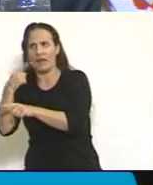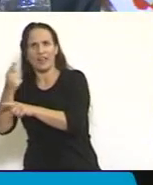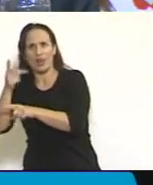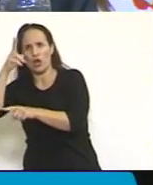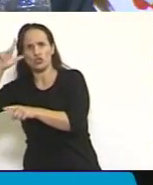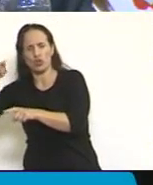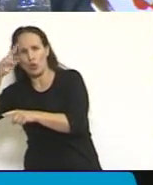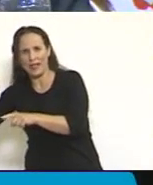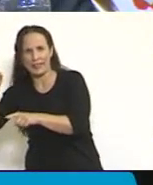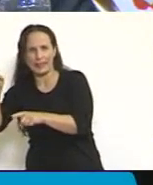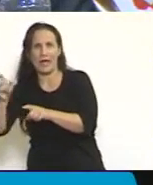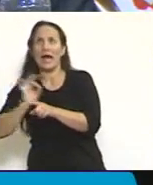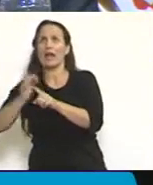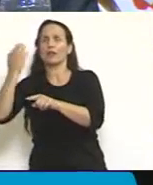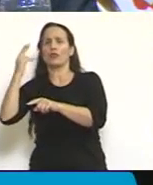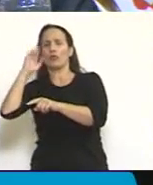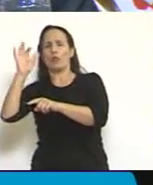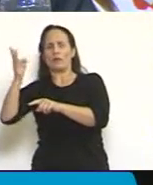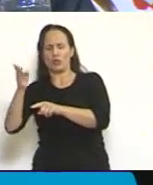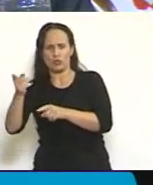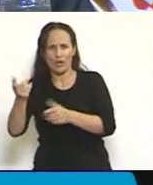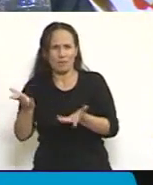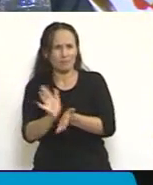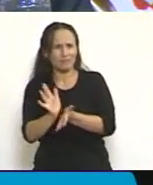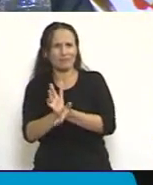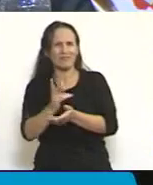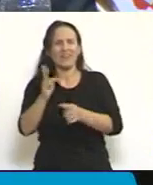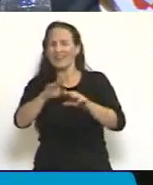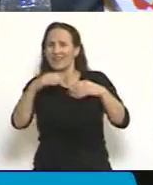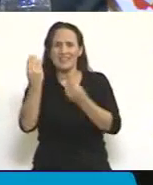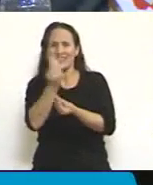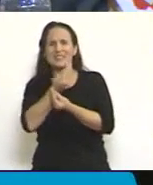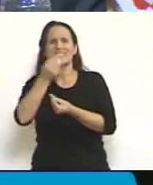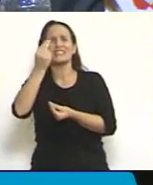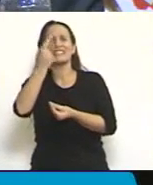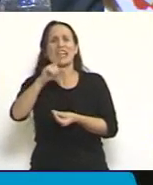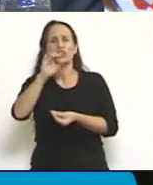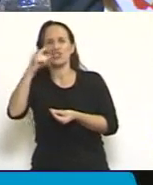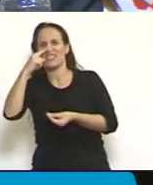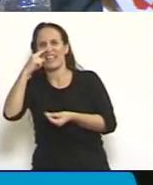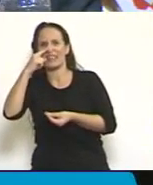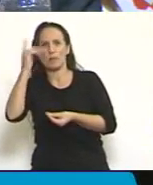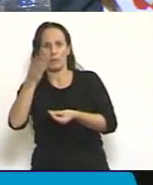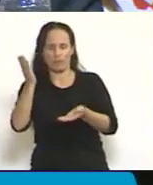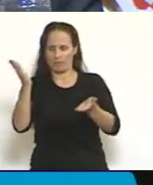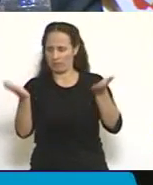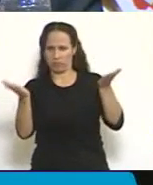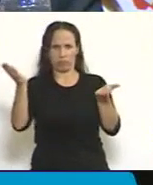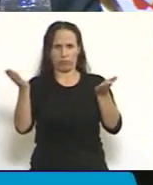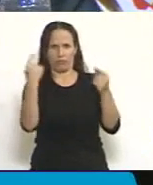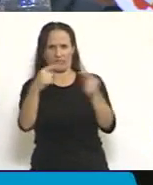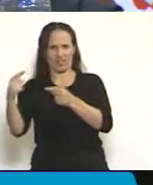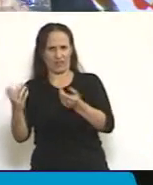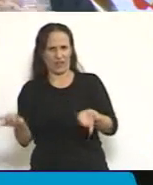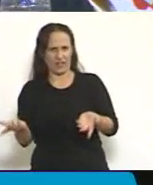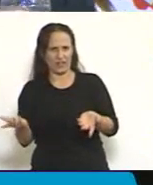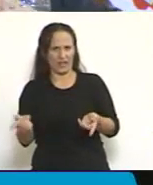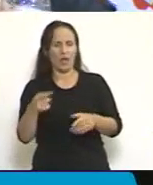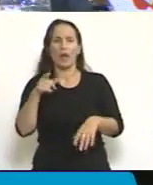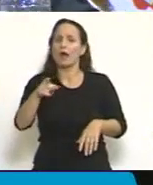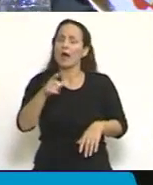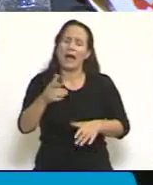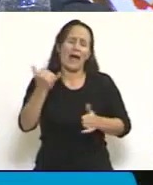en ese momento contemplaba un 8,90% de inflación, la inflación real medida por los entes provinciales, por supuesto no